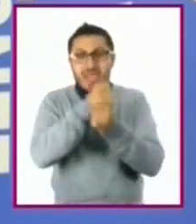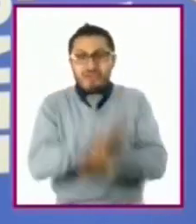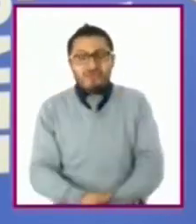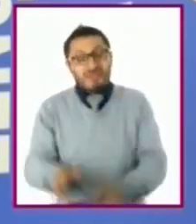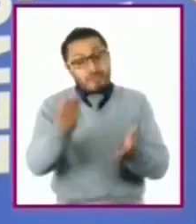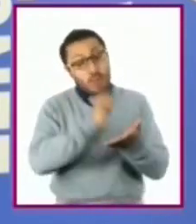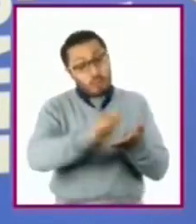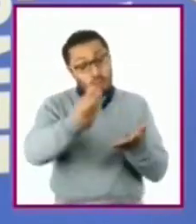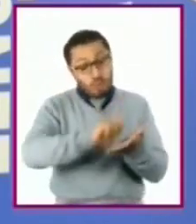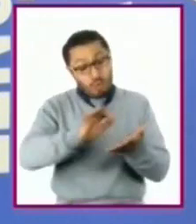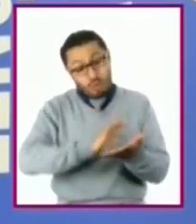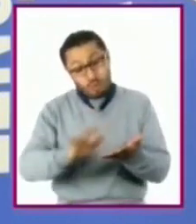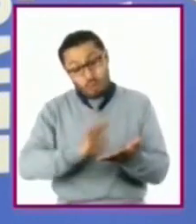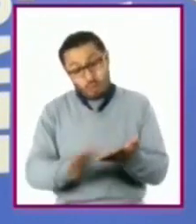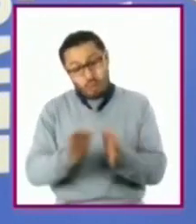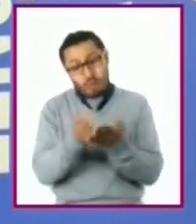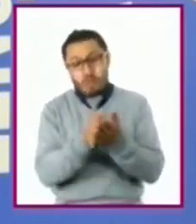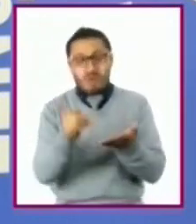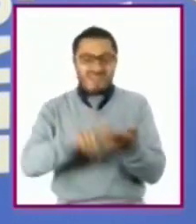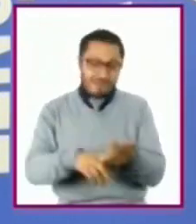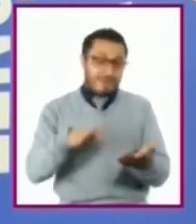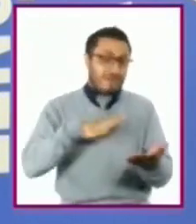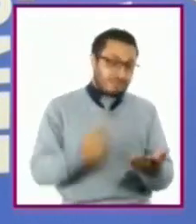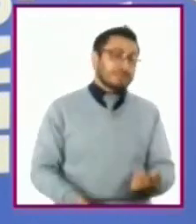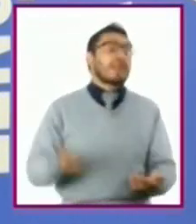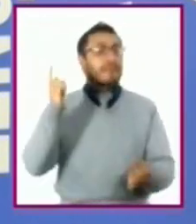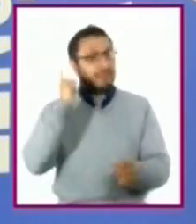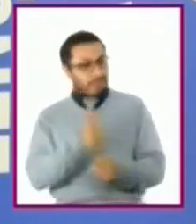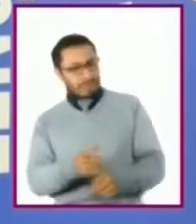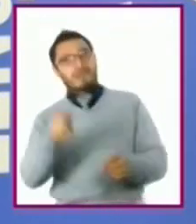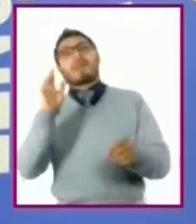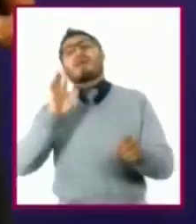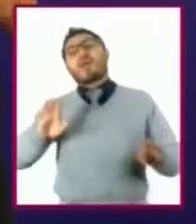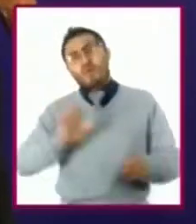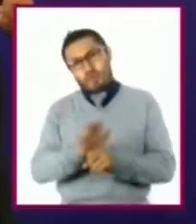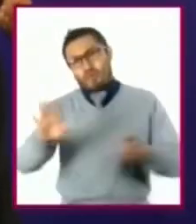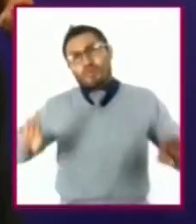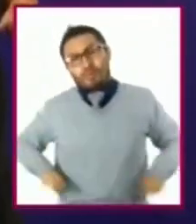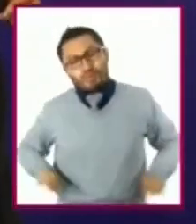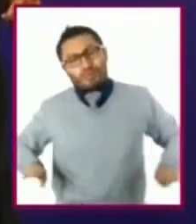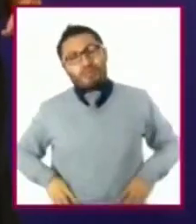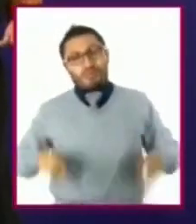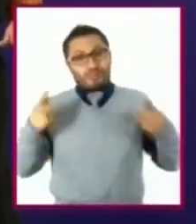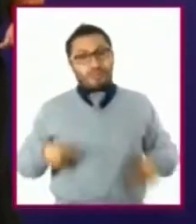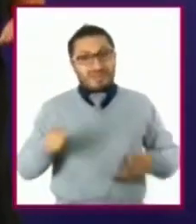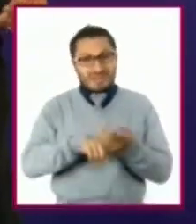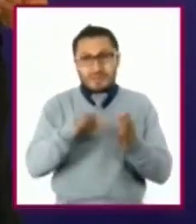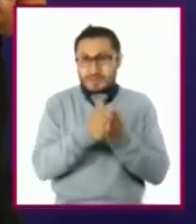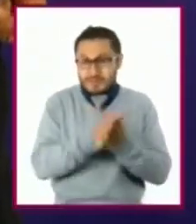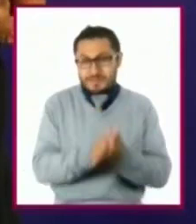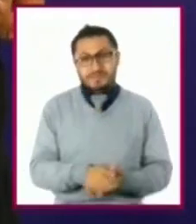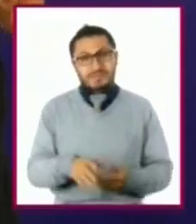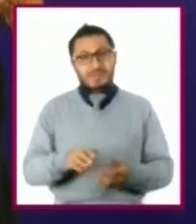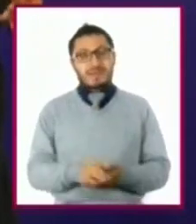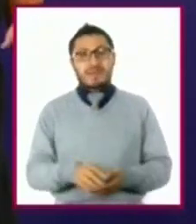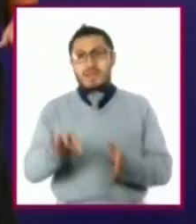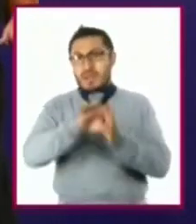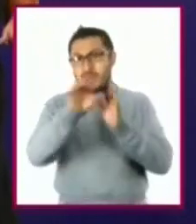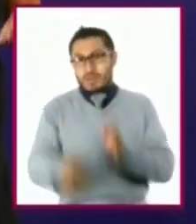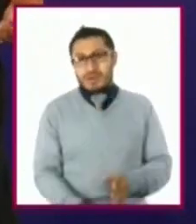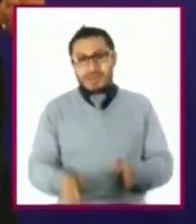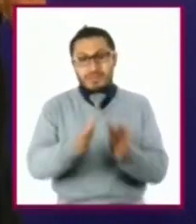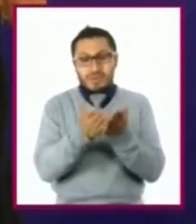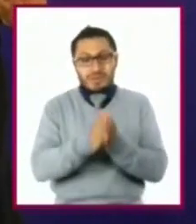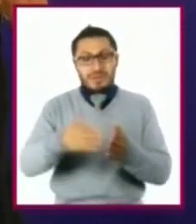da el texto, nos vamos formando una idea sobre los personajes y lo que sucede. Veamos cómo funciona esto con el cuento de los hermanos